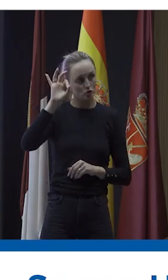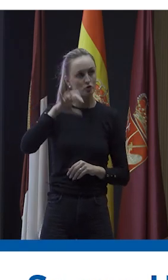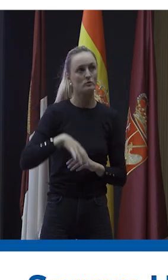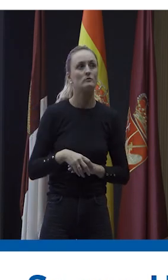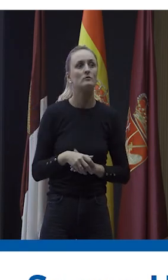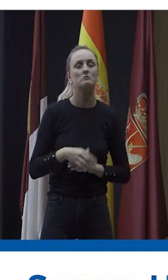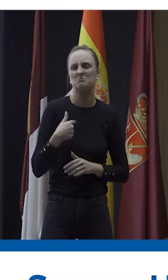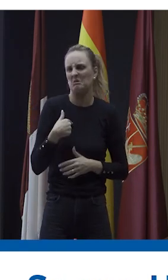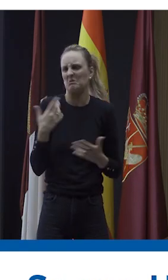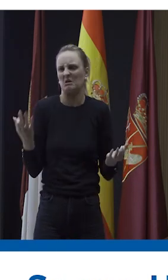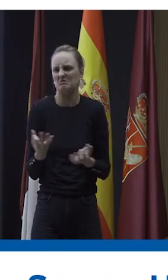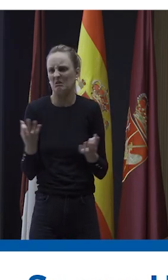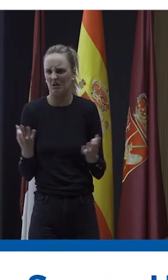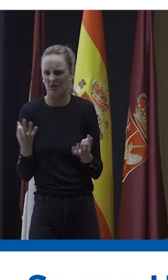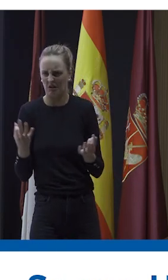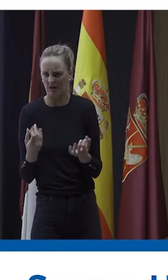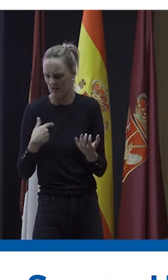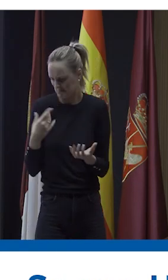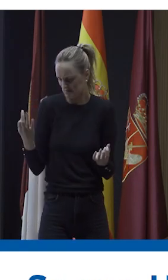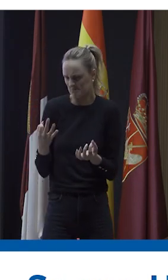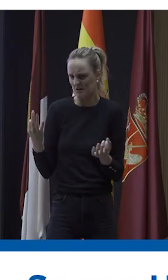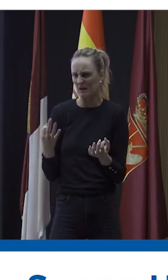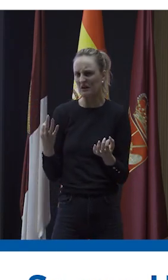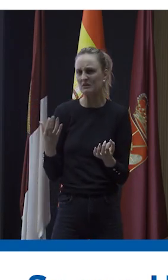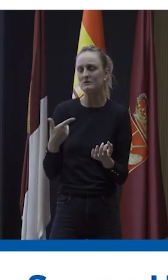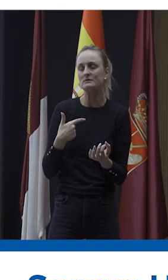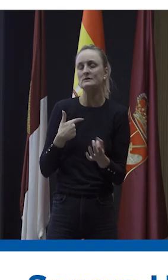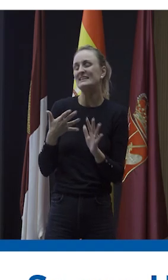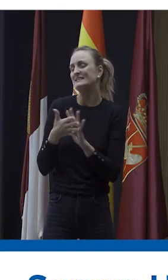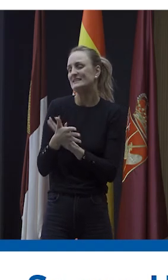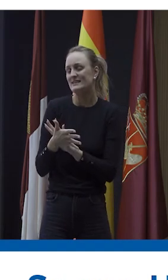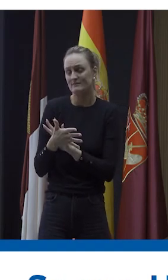Porque yo muchas veces digo, mire, usted tiene un prolapso de vejiga, ¿pero eso qué es? Bueno,